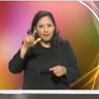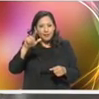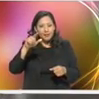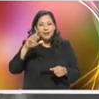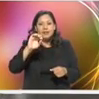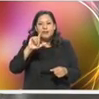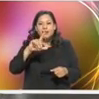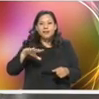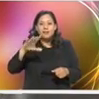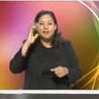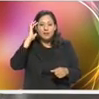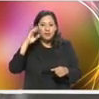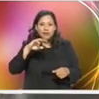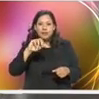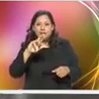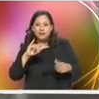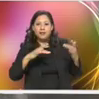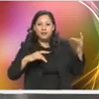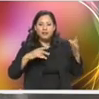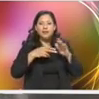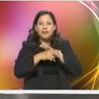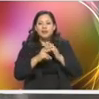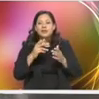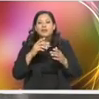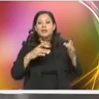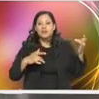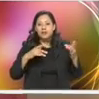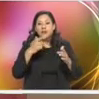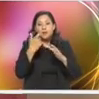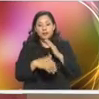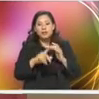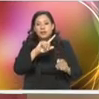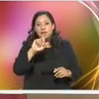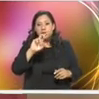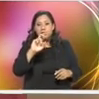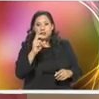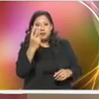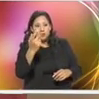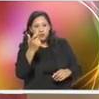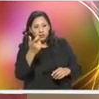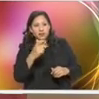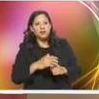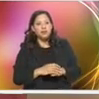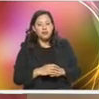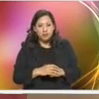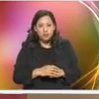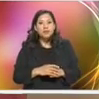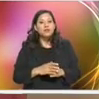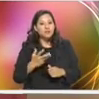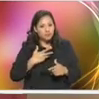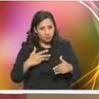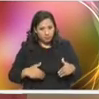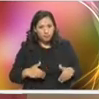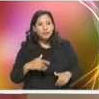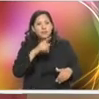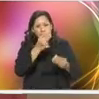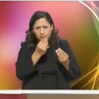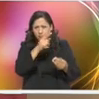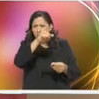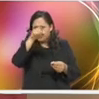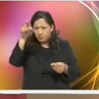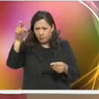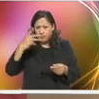la colonia Santa María la Ribera. Claro. Sí, es muy barato, 132 pesos. Hay teatro, hay mucho teatro en la